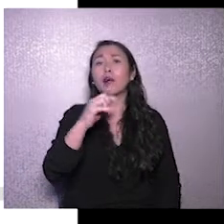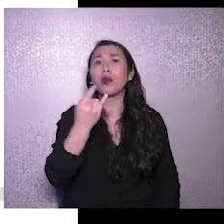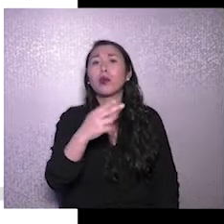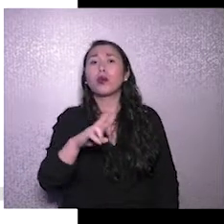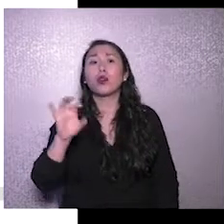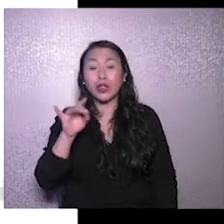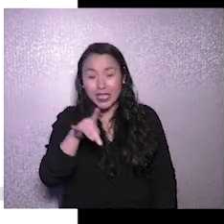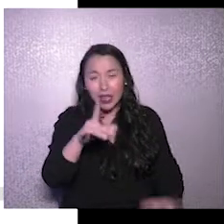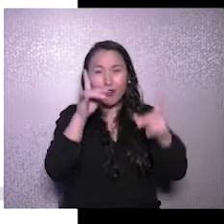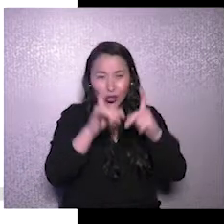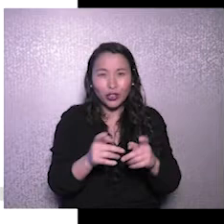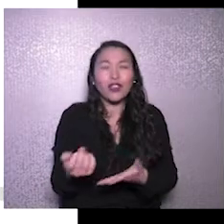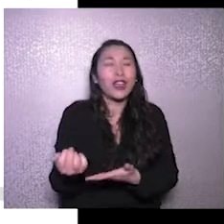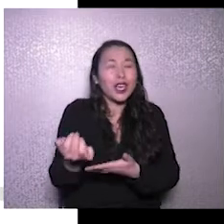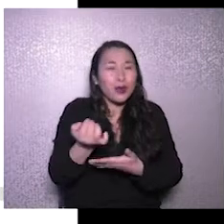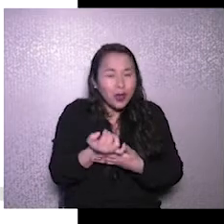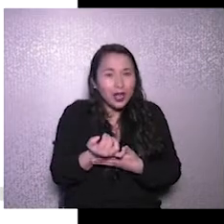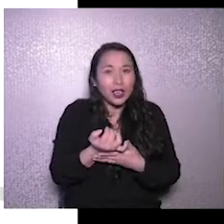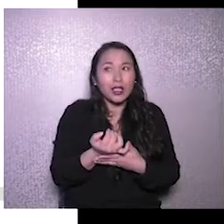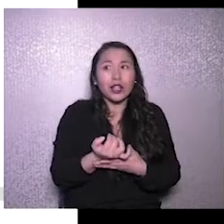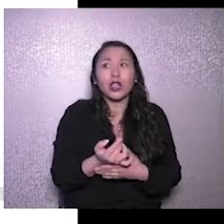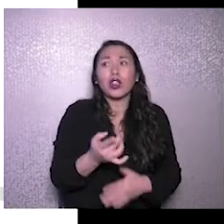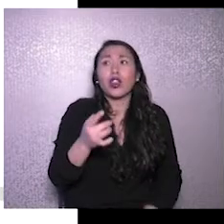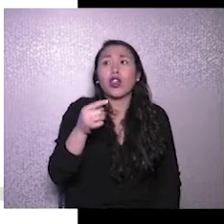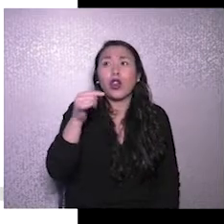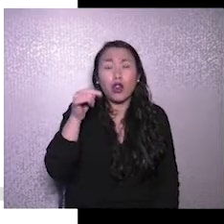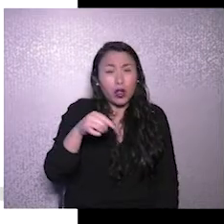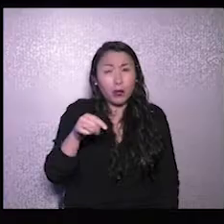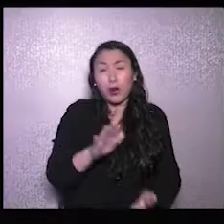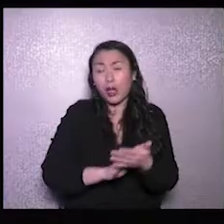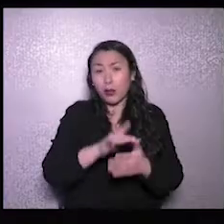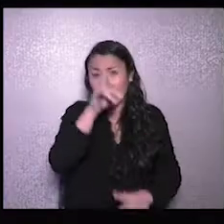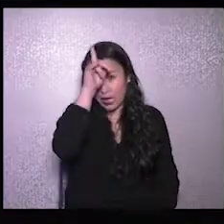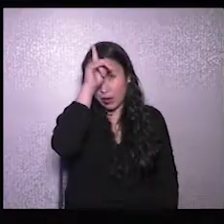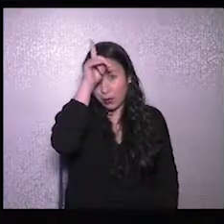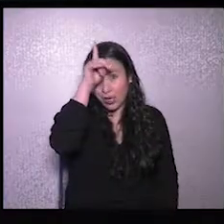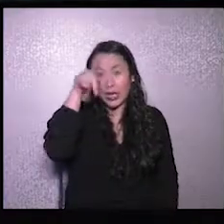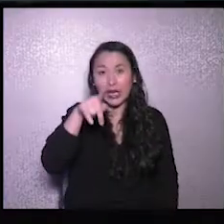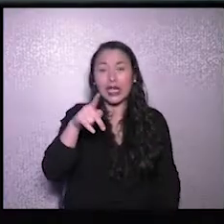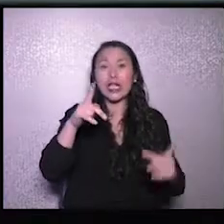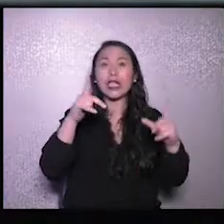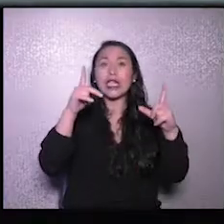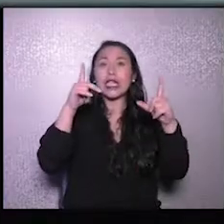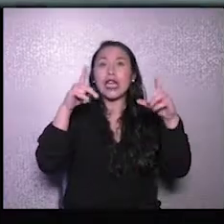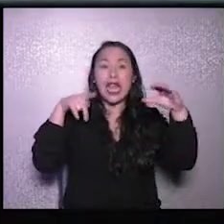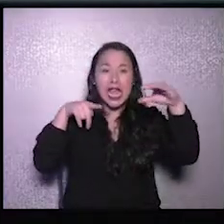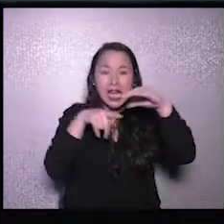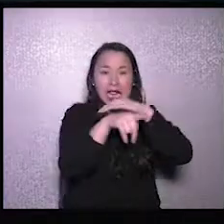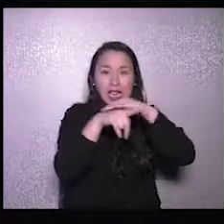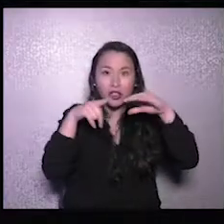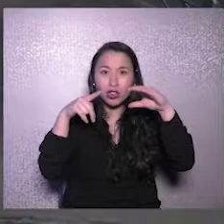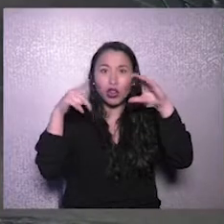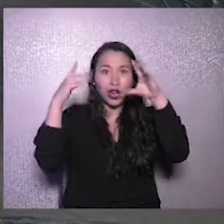van a servir de algo. Hoy en día hay un proyecto gigante en Alemania. Están escaneando el cerebro de